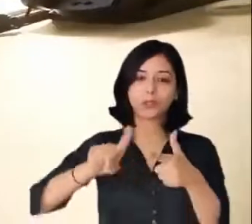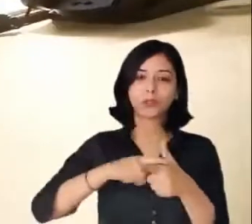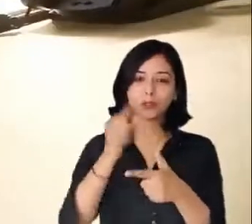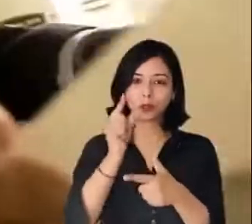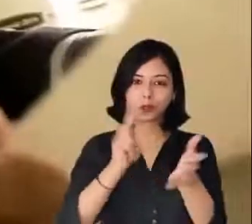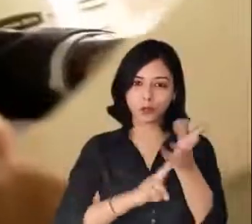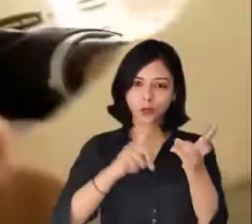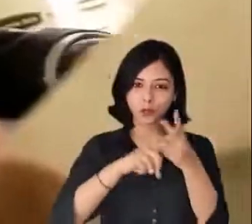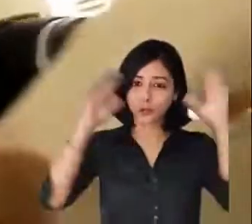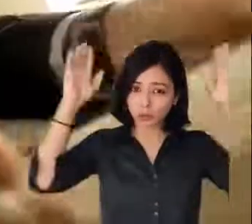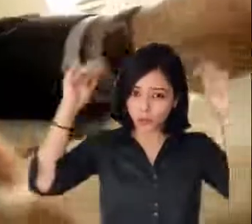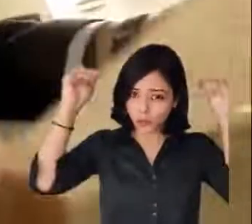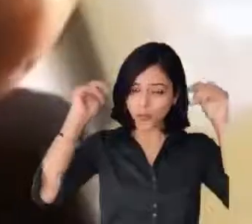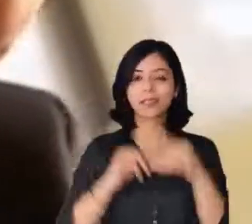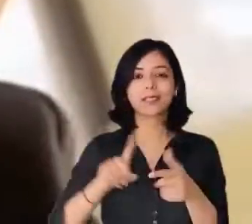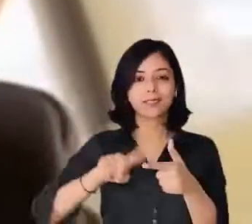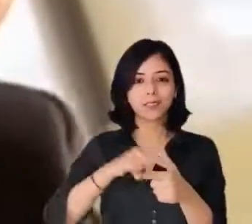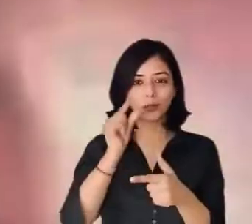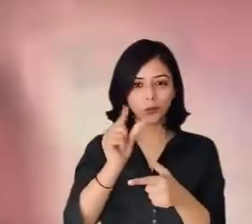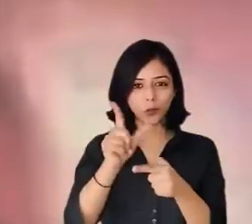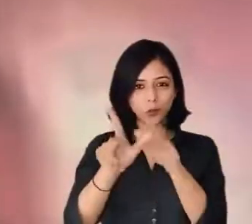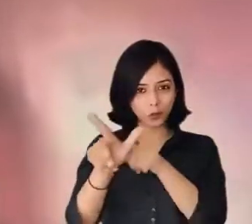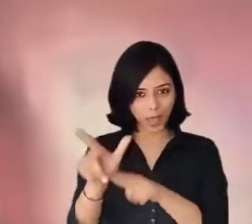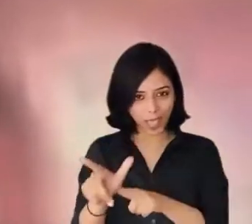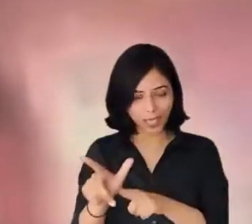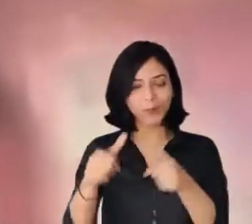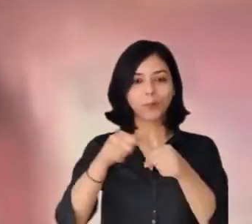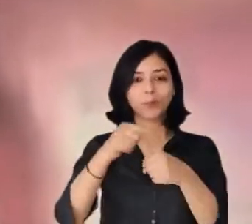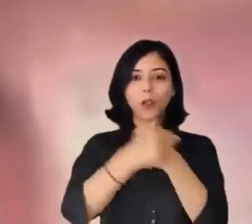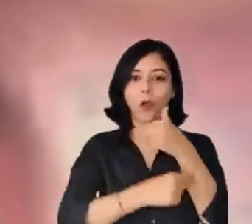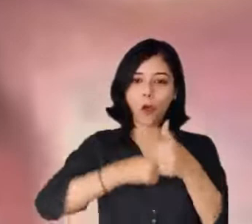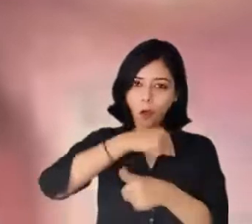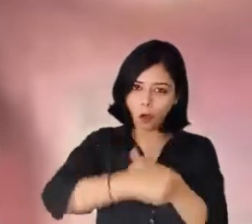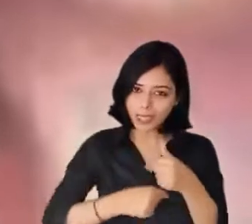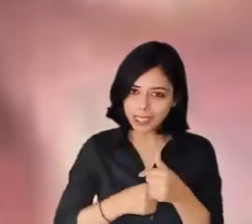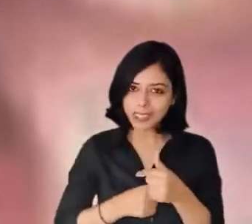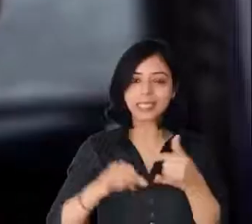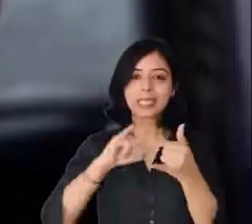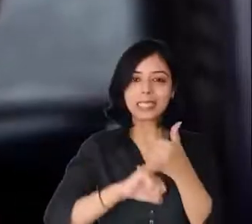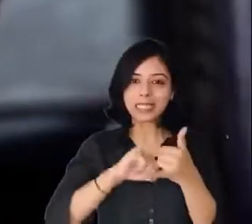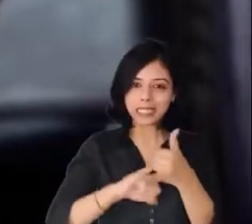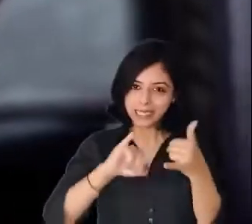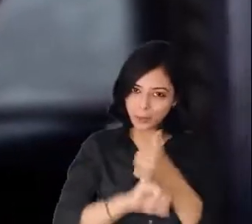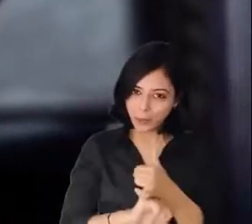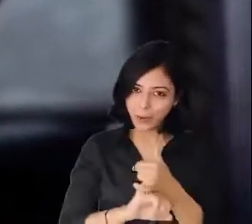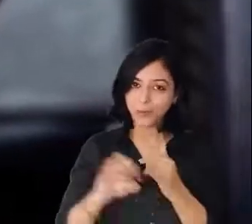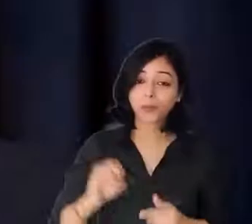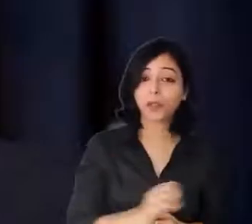Durante el interrogatorio, Charlene Murphy se mostró casi impasible al hablar de su participación para deshacerse del